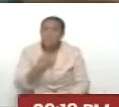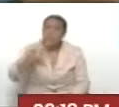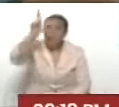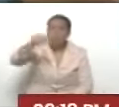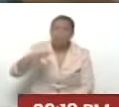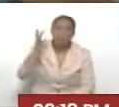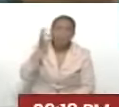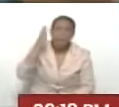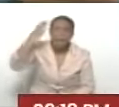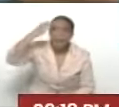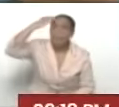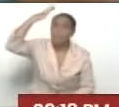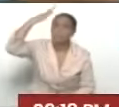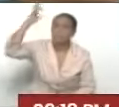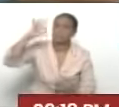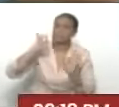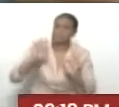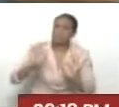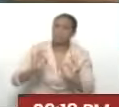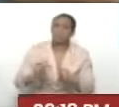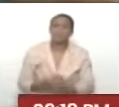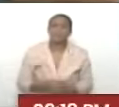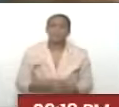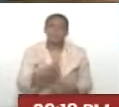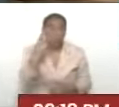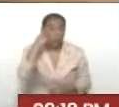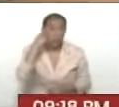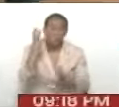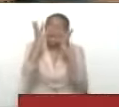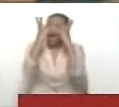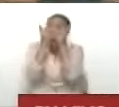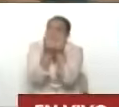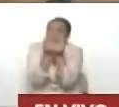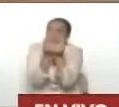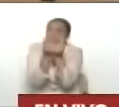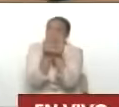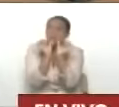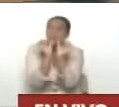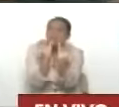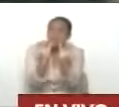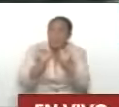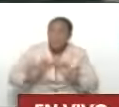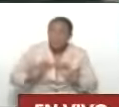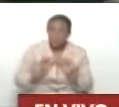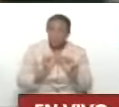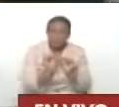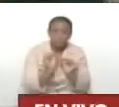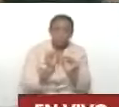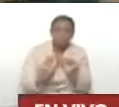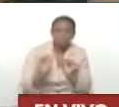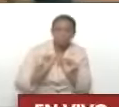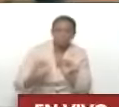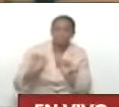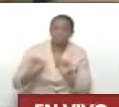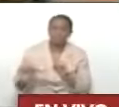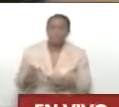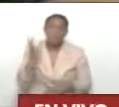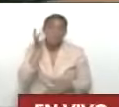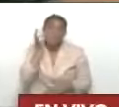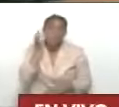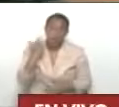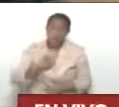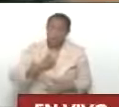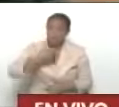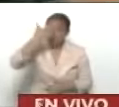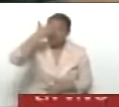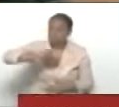capacidad grandiosa de administrar los recursos, porque además tenemos menos mora, las mujeres somos buenas pagas, como